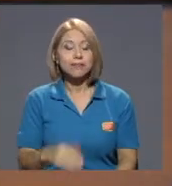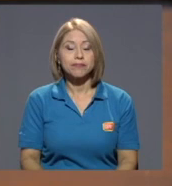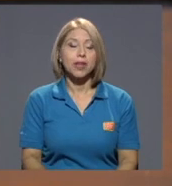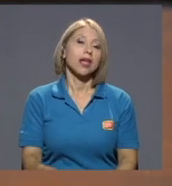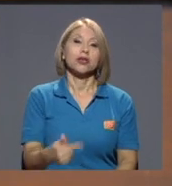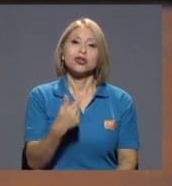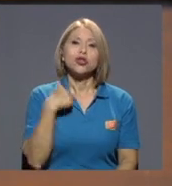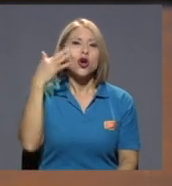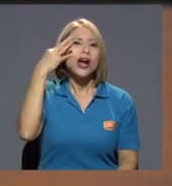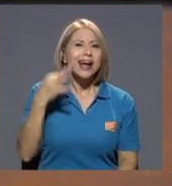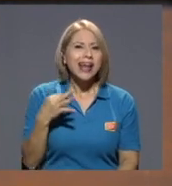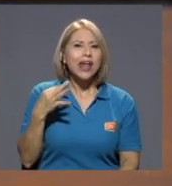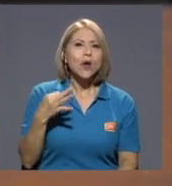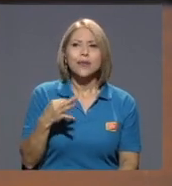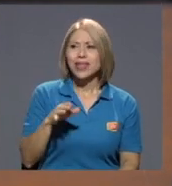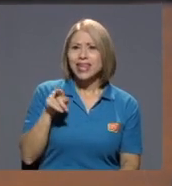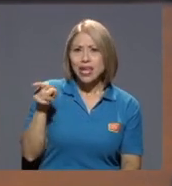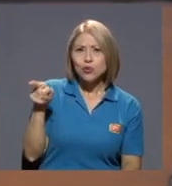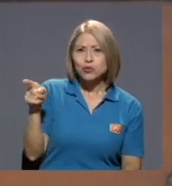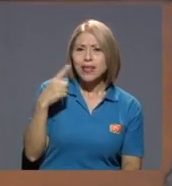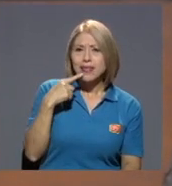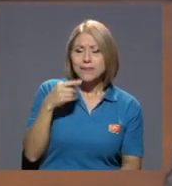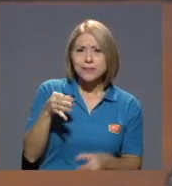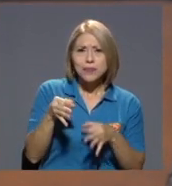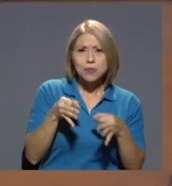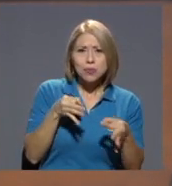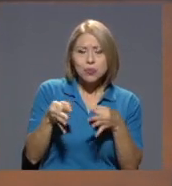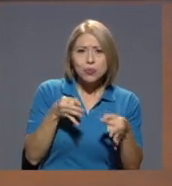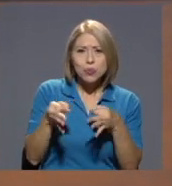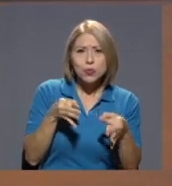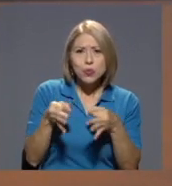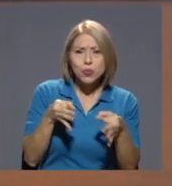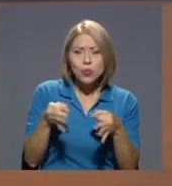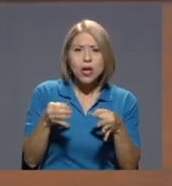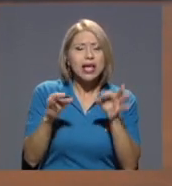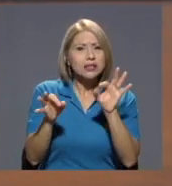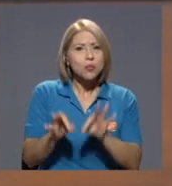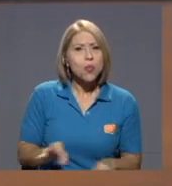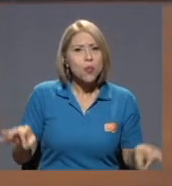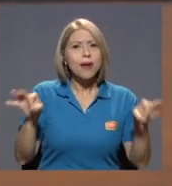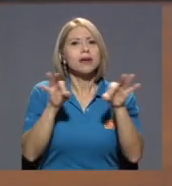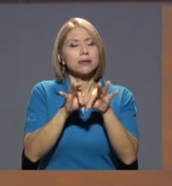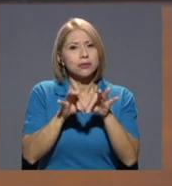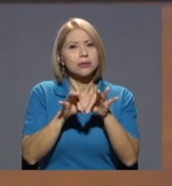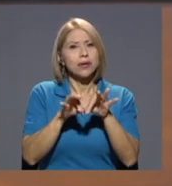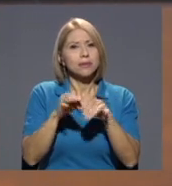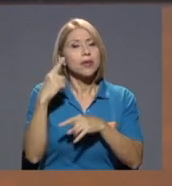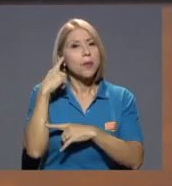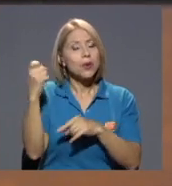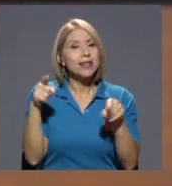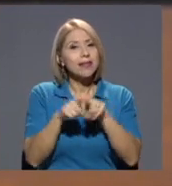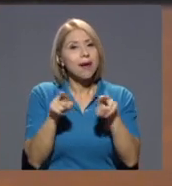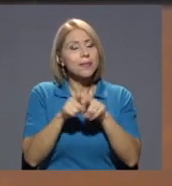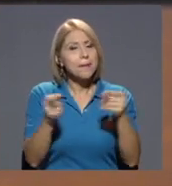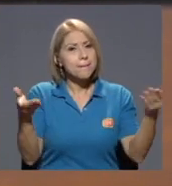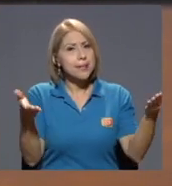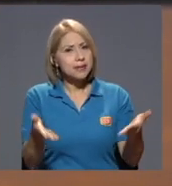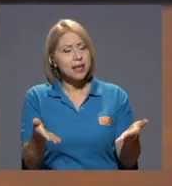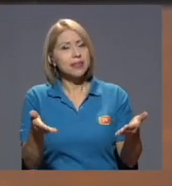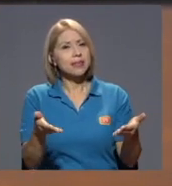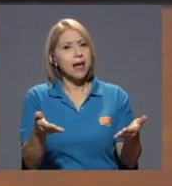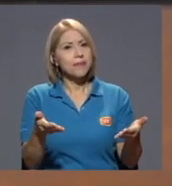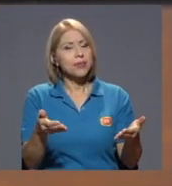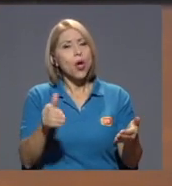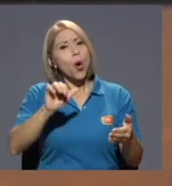creo que esa explicación sistemática que usted nos dio el día de hoy es muy valiosa porque de algún modo también nos presenta esa otra